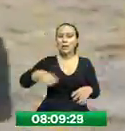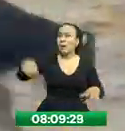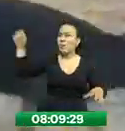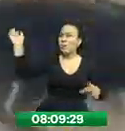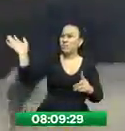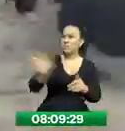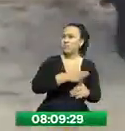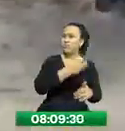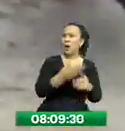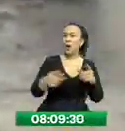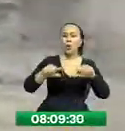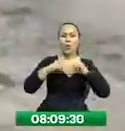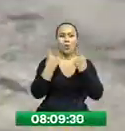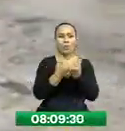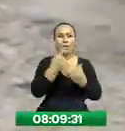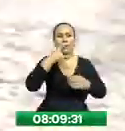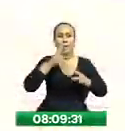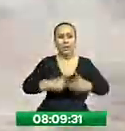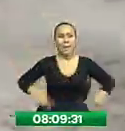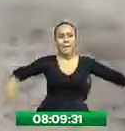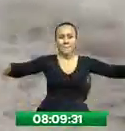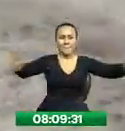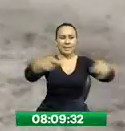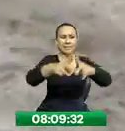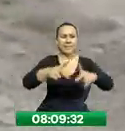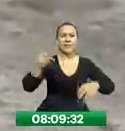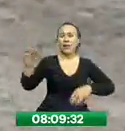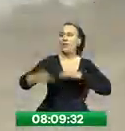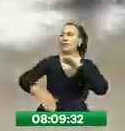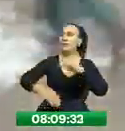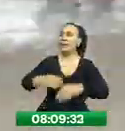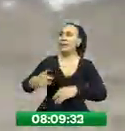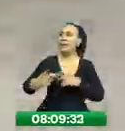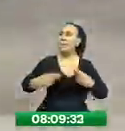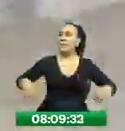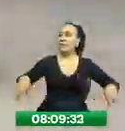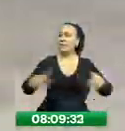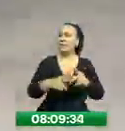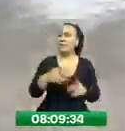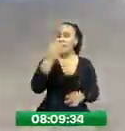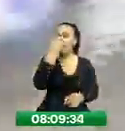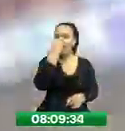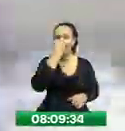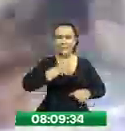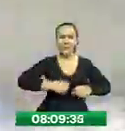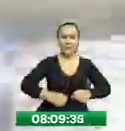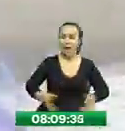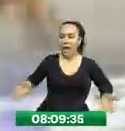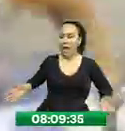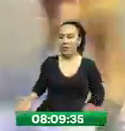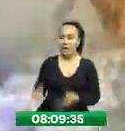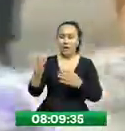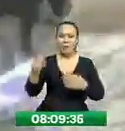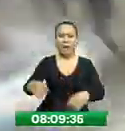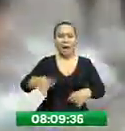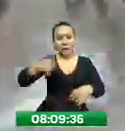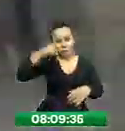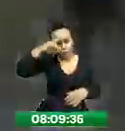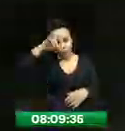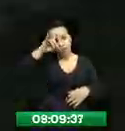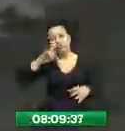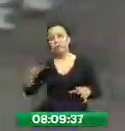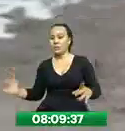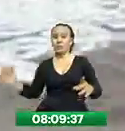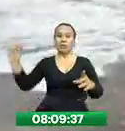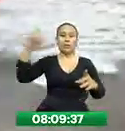Un grupo de niños metidos en una piscina en medio de una plaza de toros, mientras un payaso anima a un torete a que pase por el lugar.